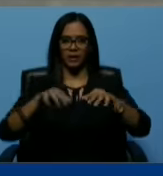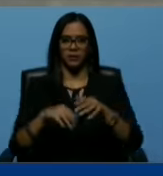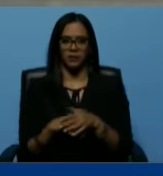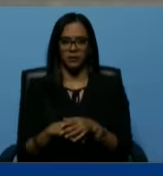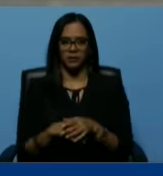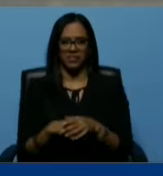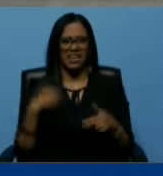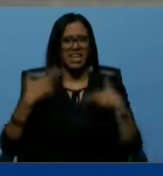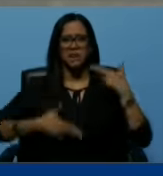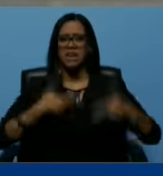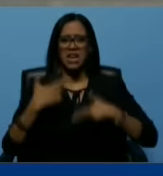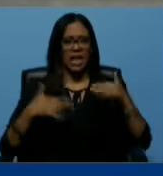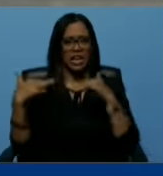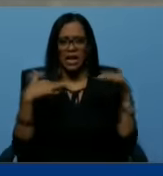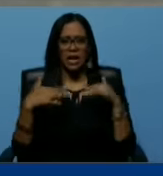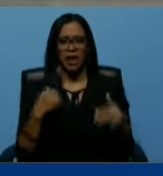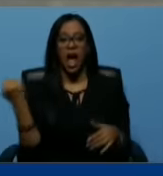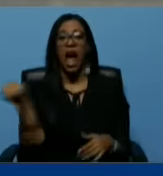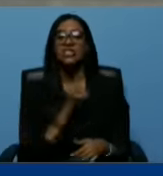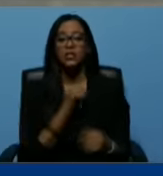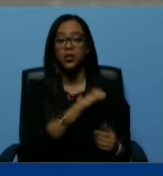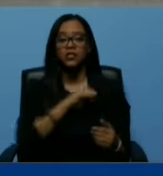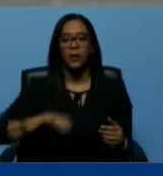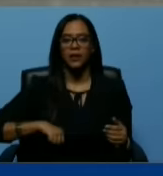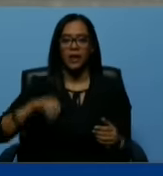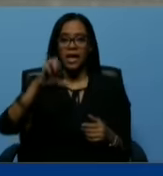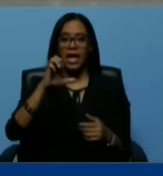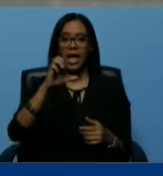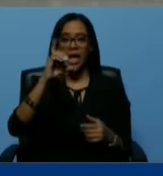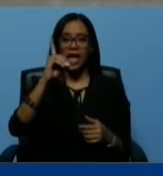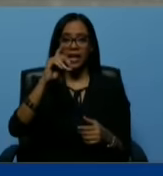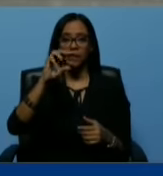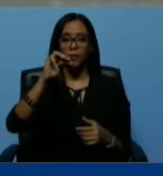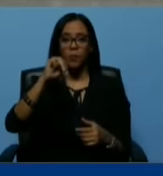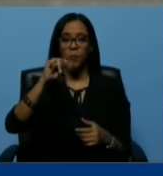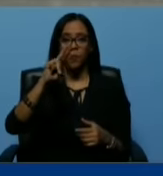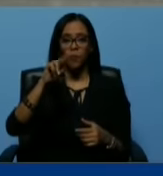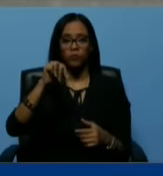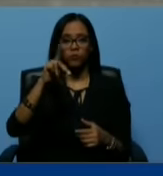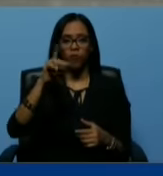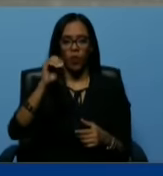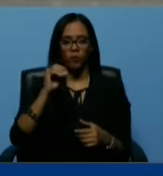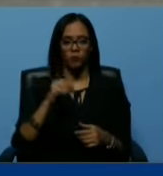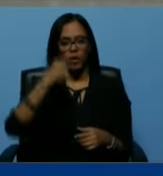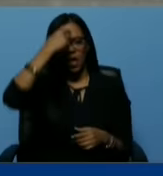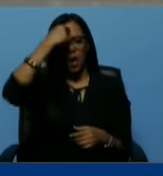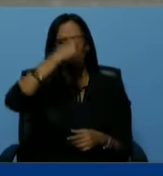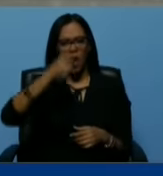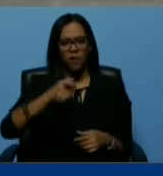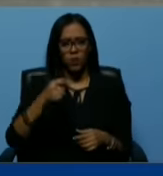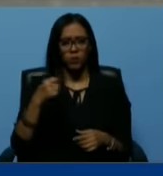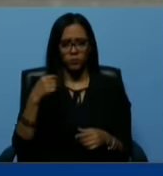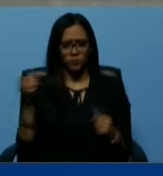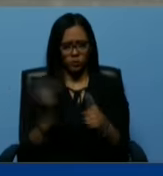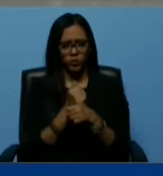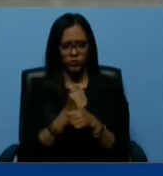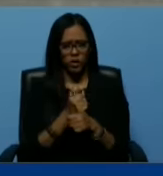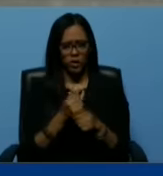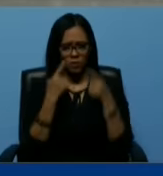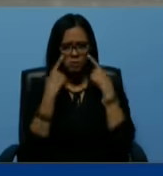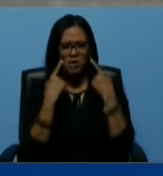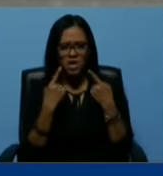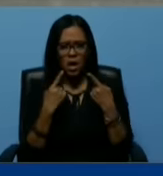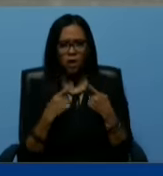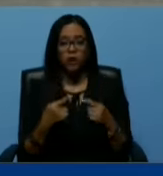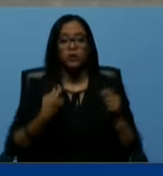guerra, asesino en El Salvador, Edmundo González Urrutia. Pueblo, reconócelo, son los vendepatria,